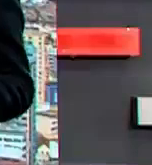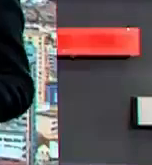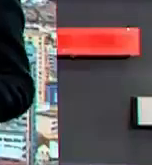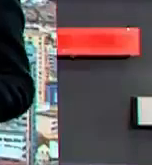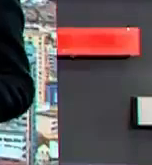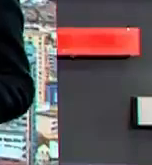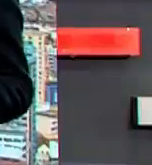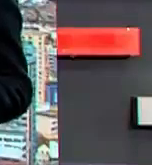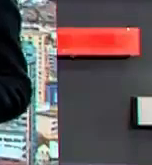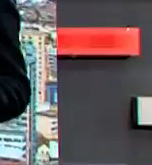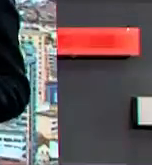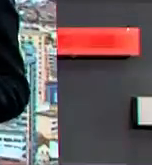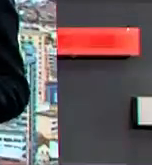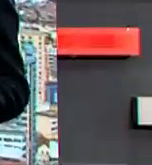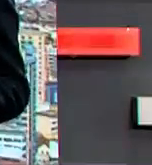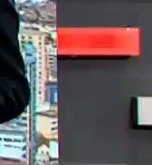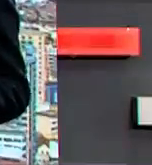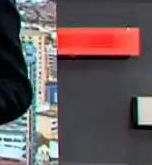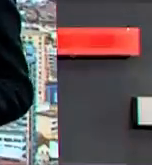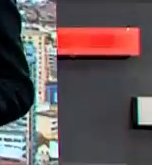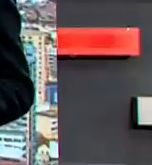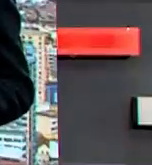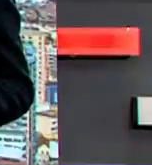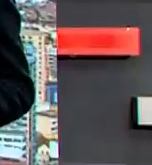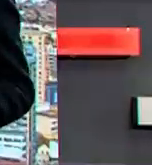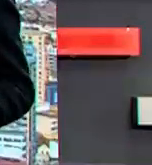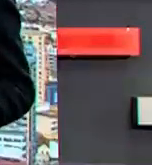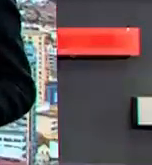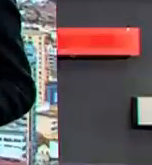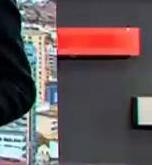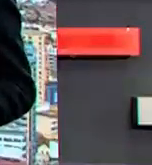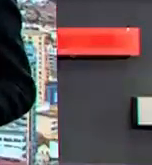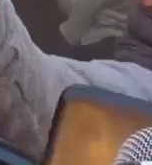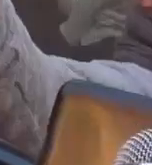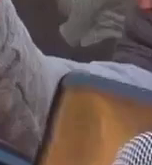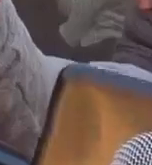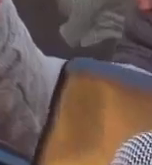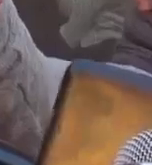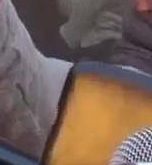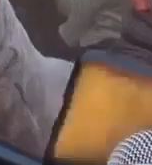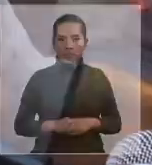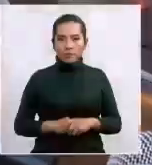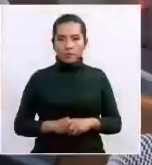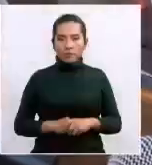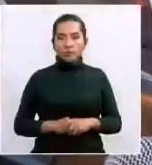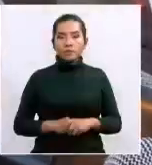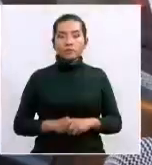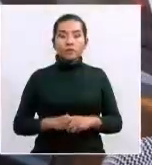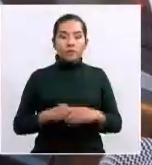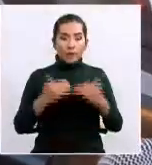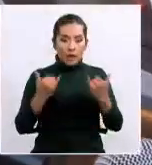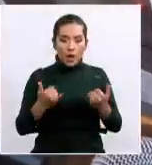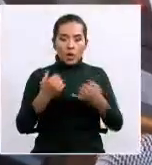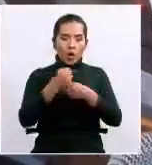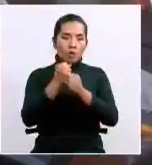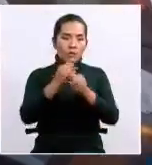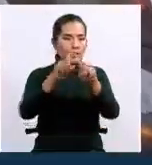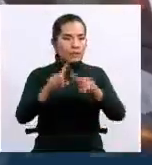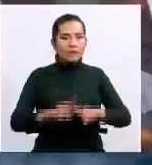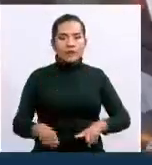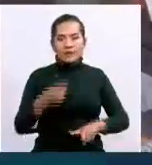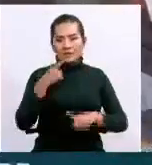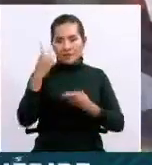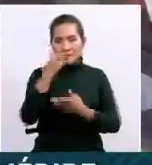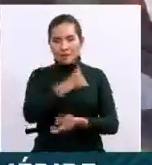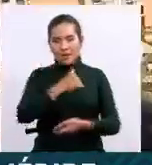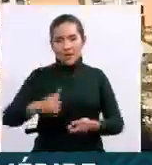especial crédito privado otorgado al municipio paseño. Y estamos haciendo diversas obras para... El alcalde de La Paz, Iván